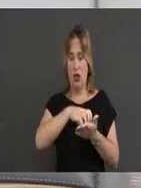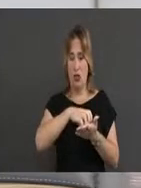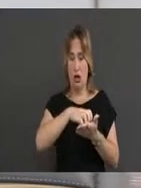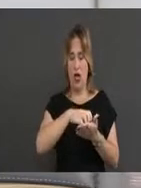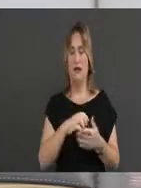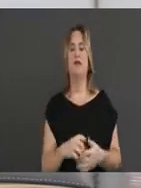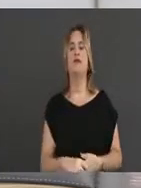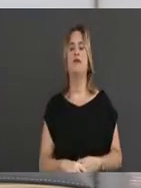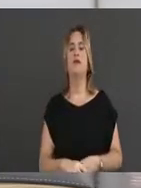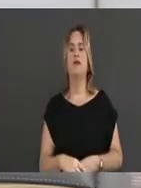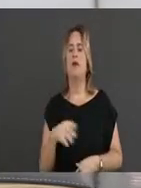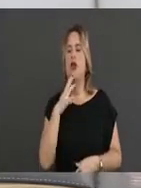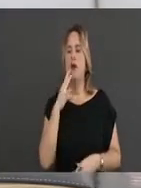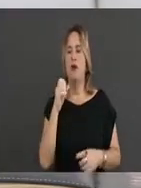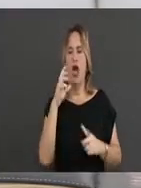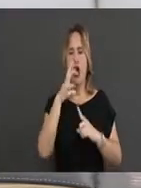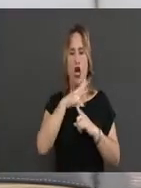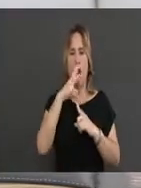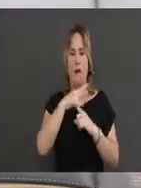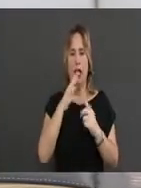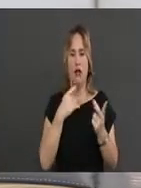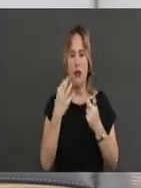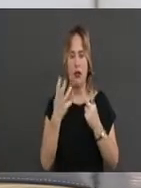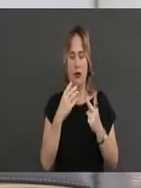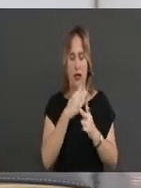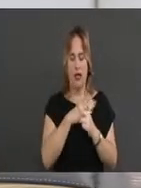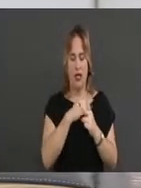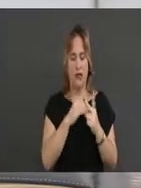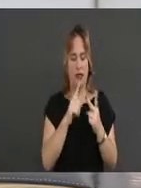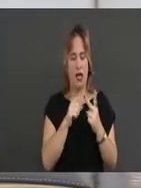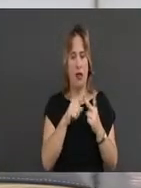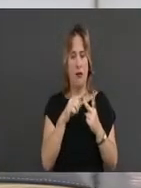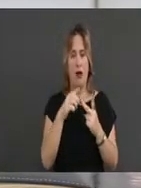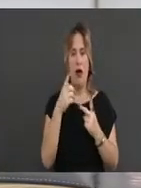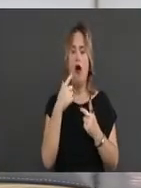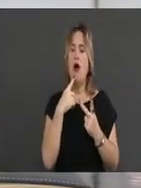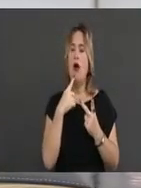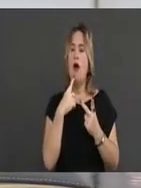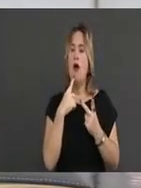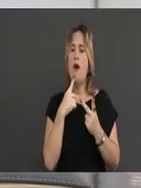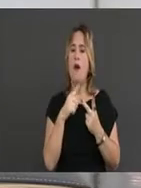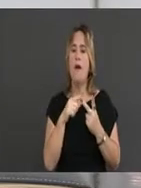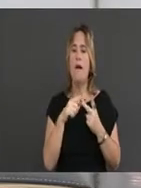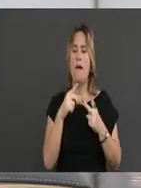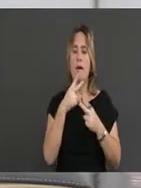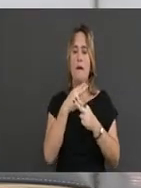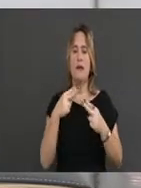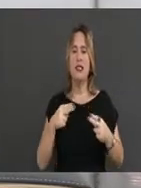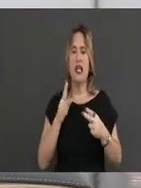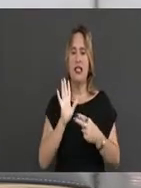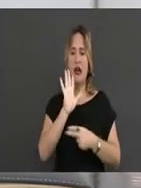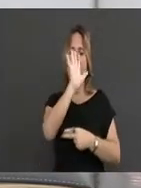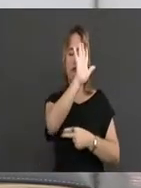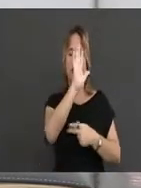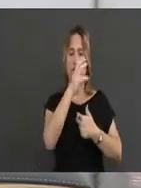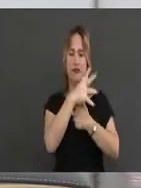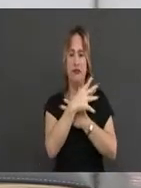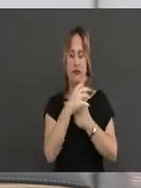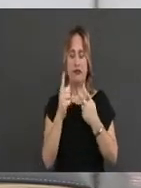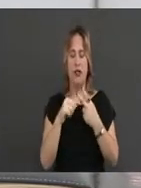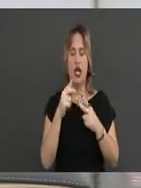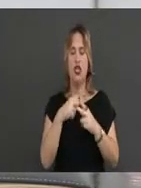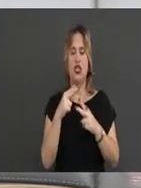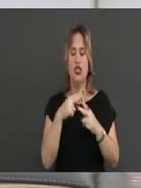prestar servicio, bueno, como dije, Copelia Las Enramadas, en Santiago de Cuba, Copelia Las Enramadas, Plaza de Armas, Chocolatería